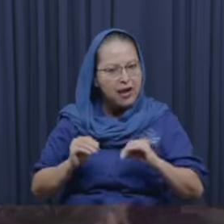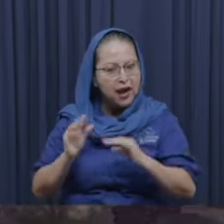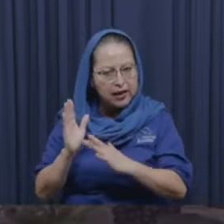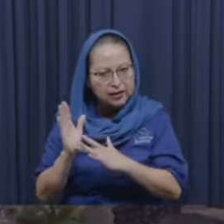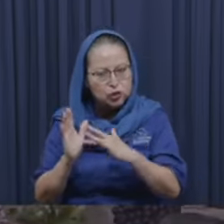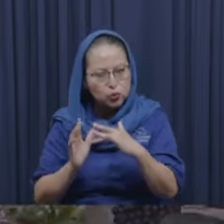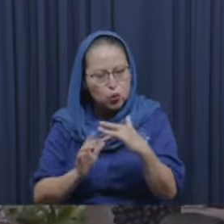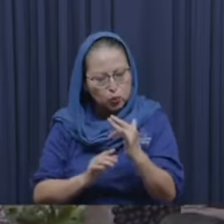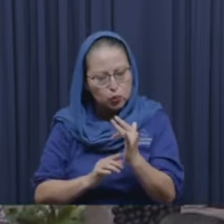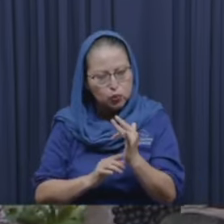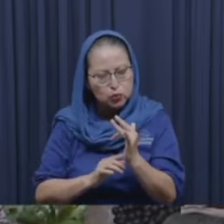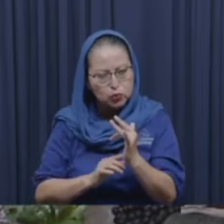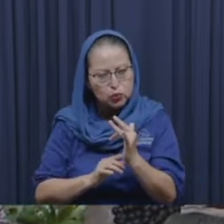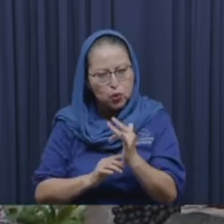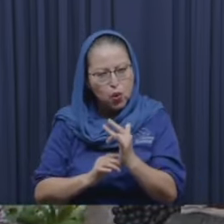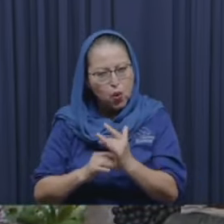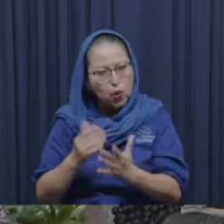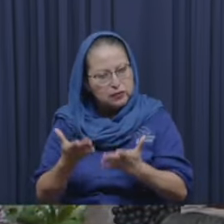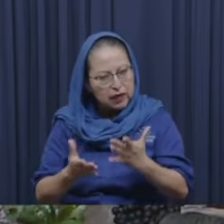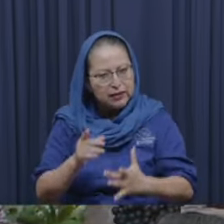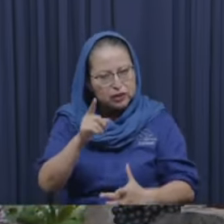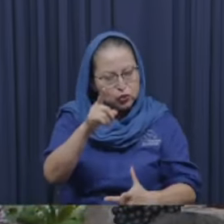persona que vino